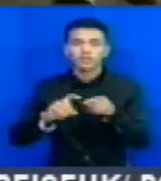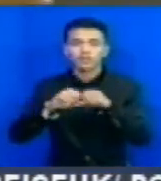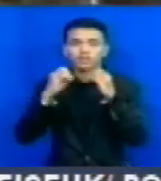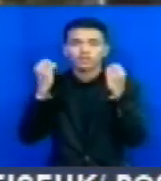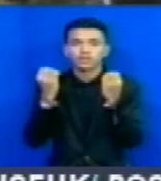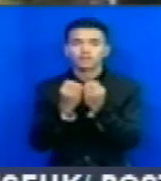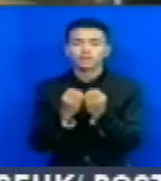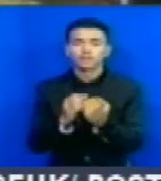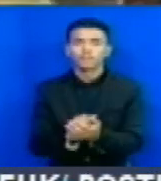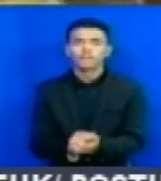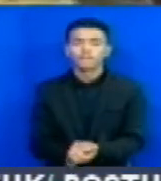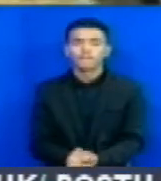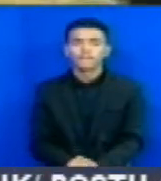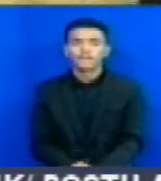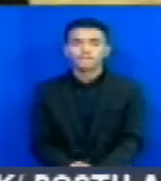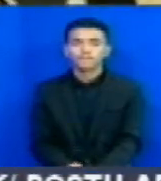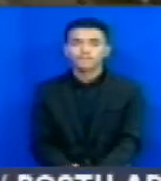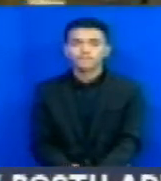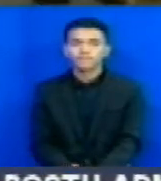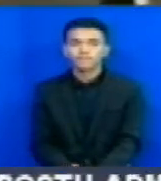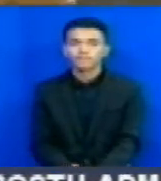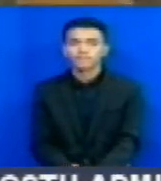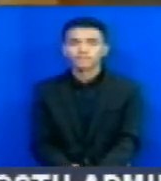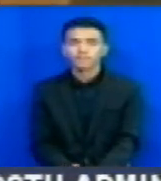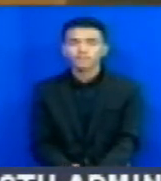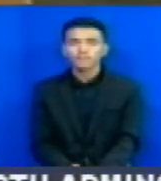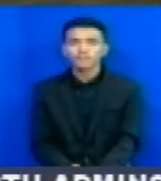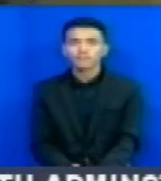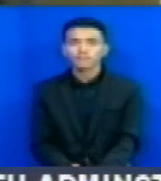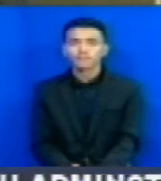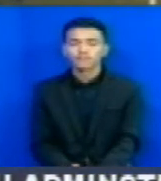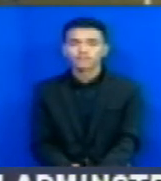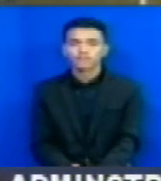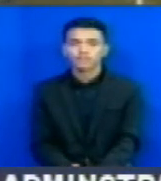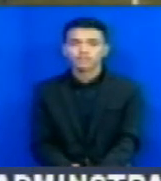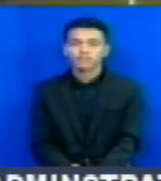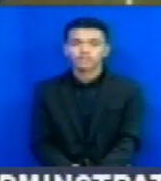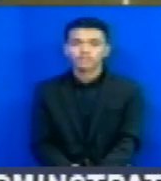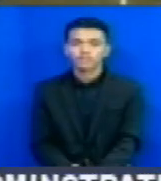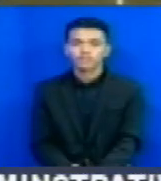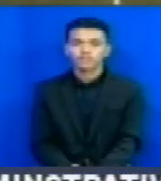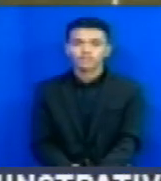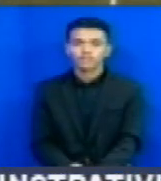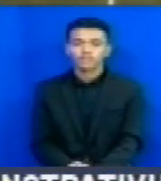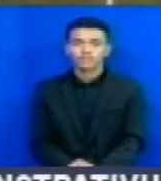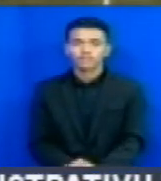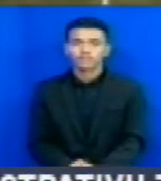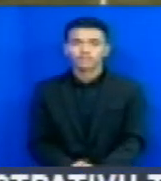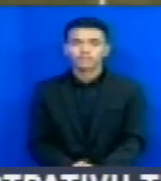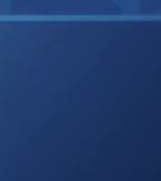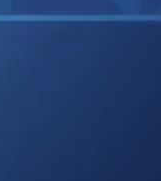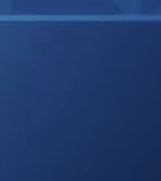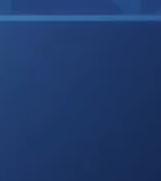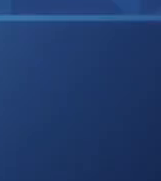organizasyon ne. Husi Municipio Vikeke, Paulino Pinto, Basilio Carvalho, RTTL.